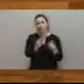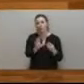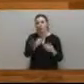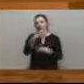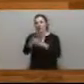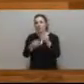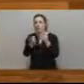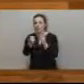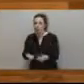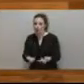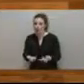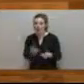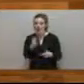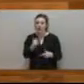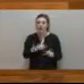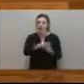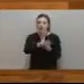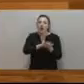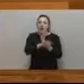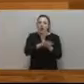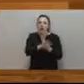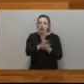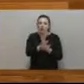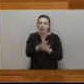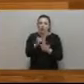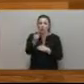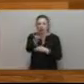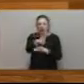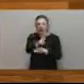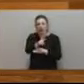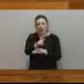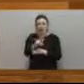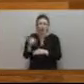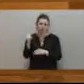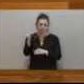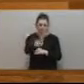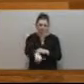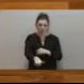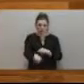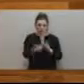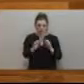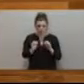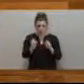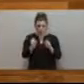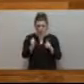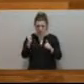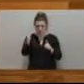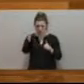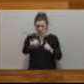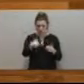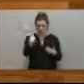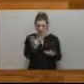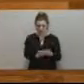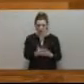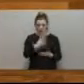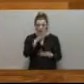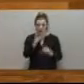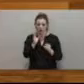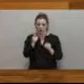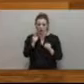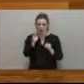poco. Aquí hablamos de un año, de un engaño en el tiempo, desde sus inicios. Por la dejadez